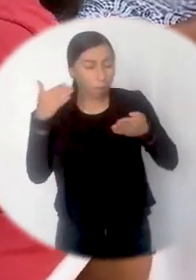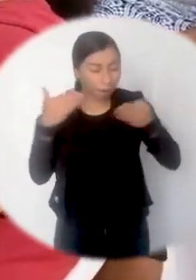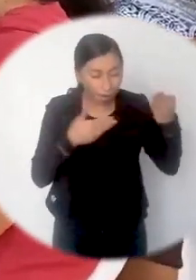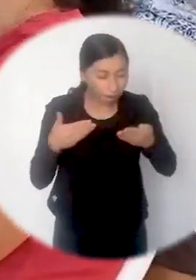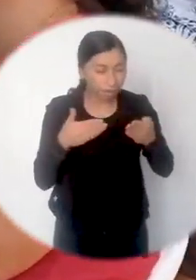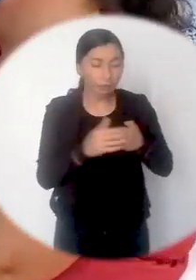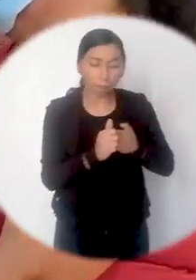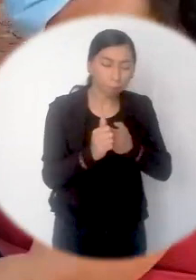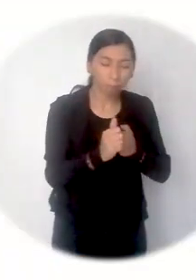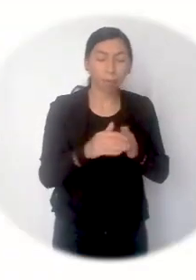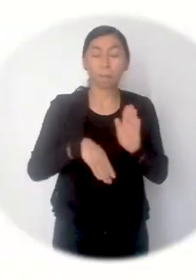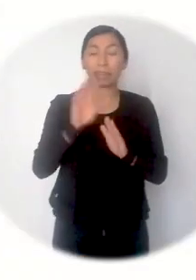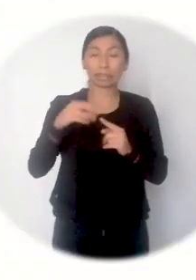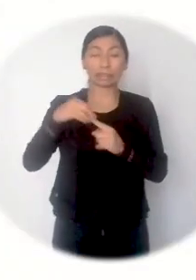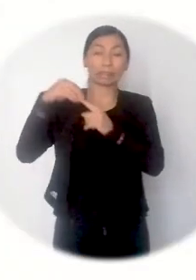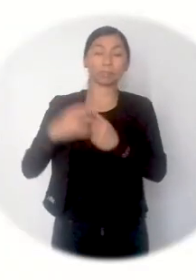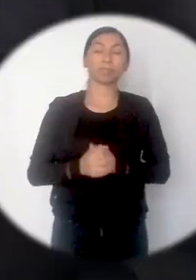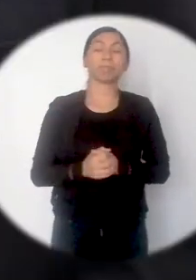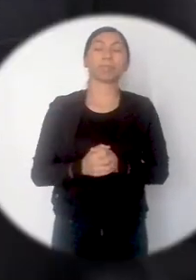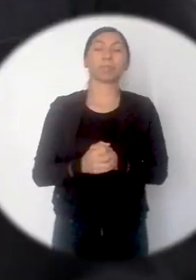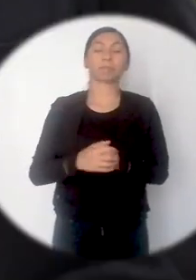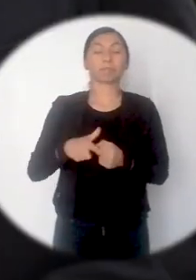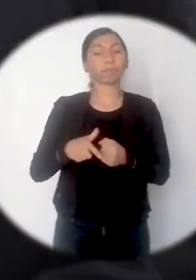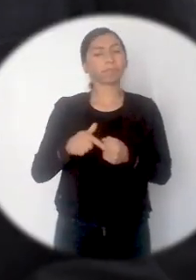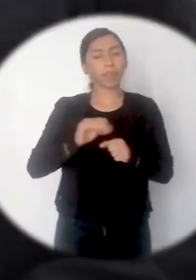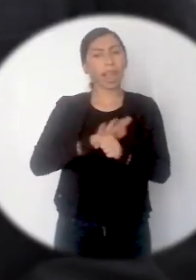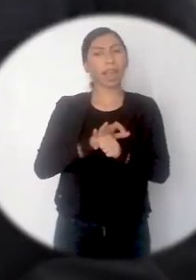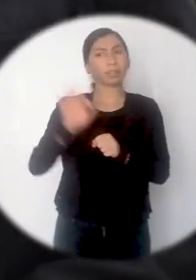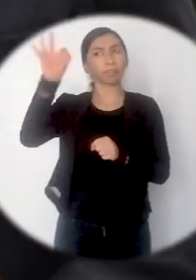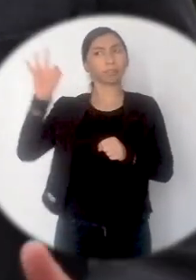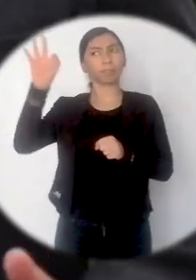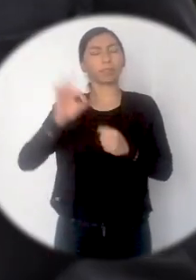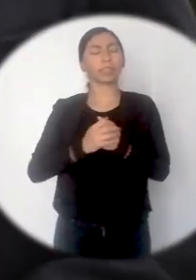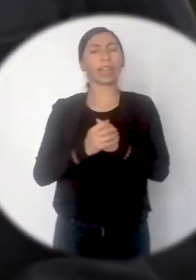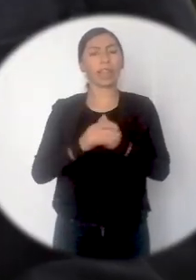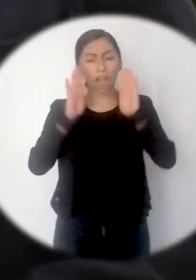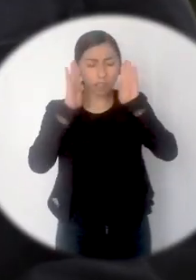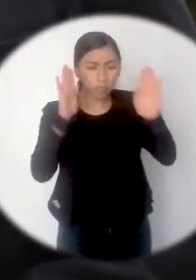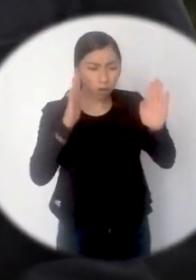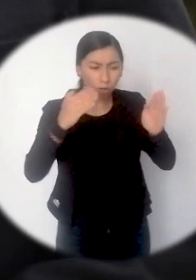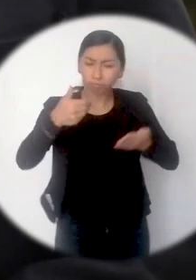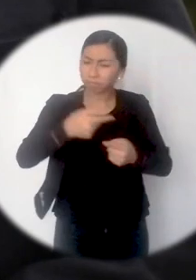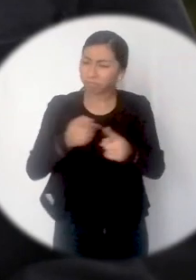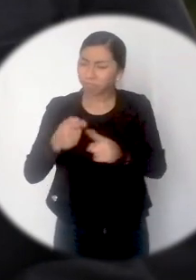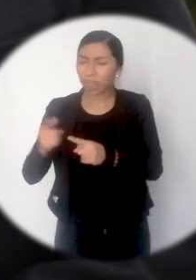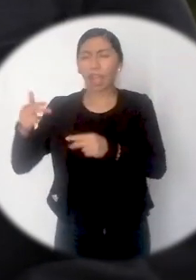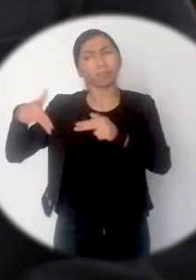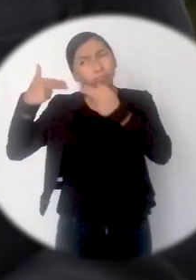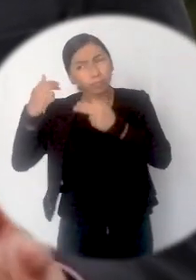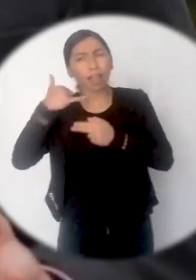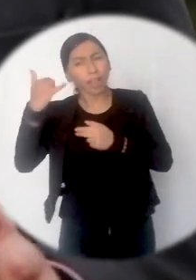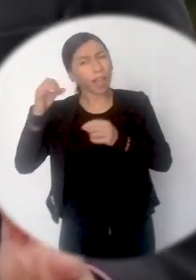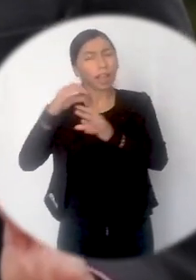priorización a través de este método que tenemos. En tiempos de pandemia, la Unidad para las Víctimas sigue con la atención a toda la población afectada por el